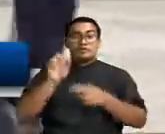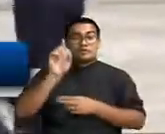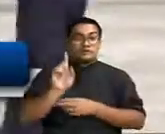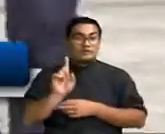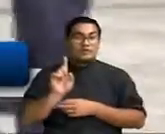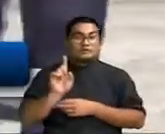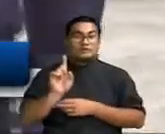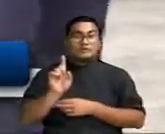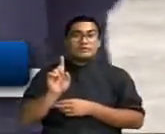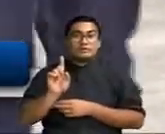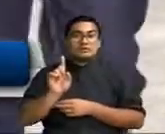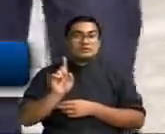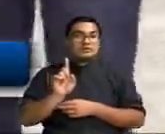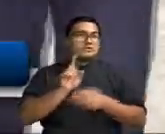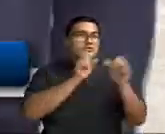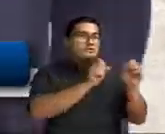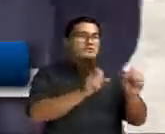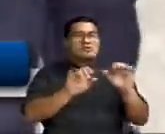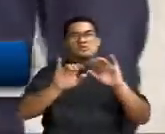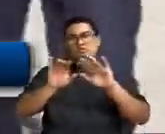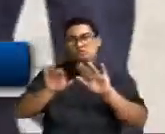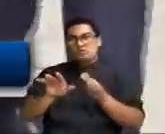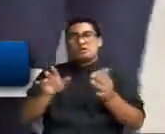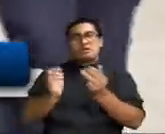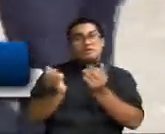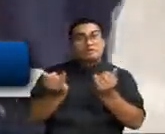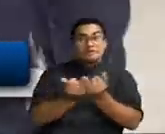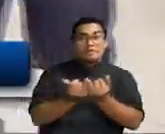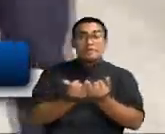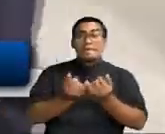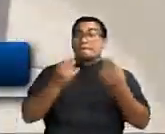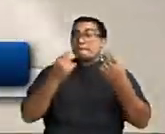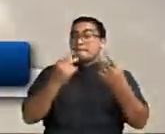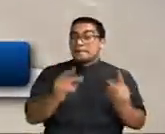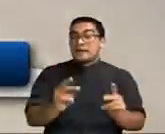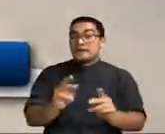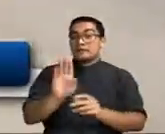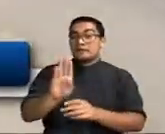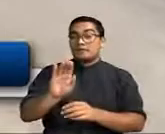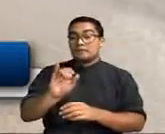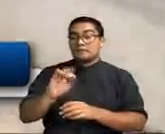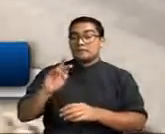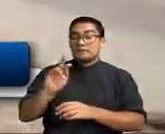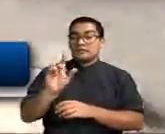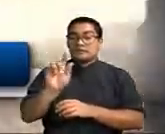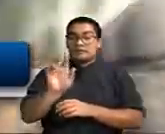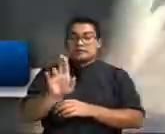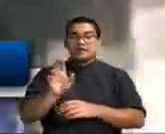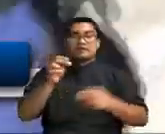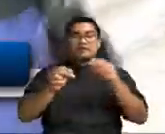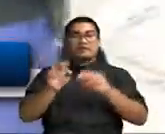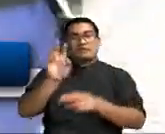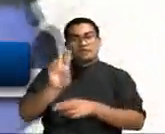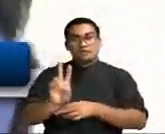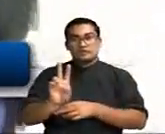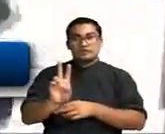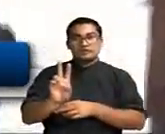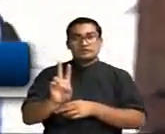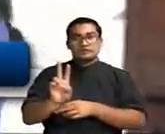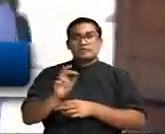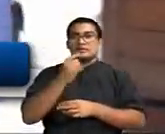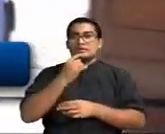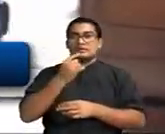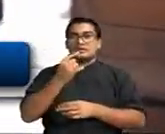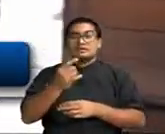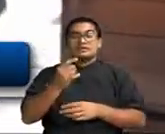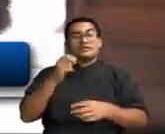afecta casi por igual, varones y mujeres. Pero el bipolar 2, se menciona que se ha demostrado que afecta más a